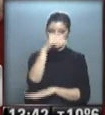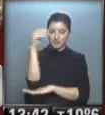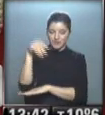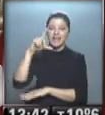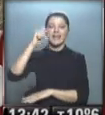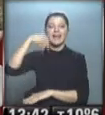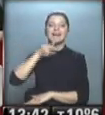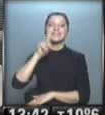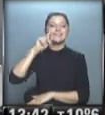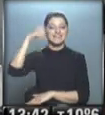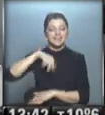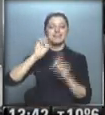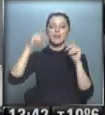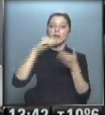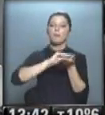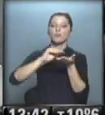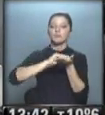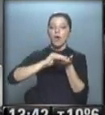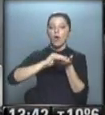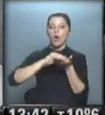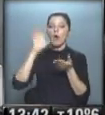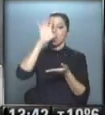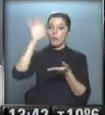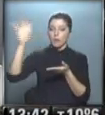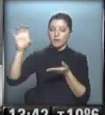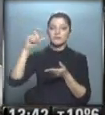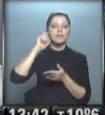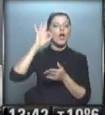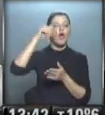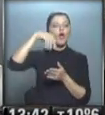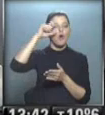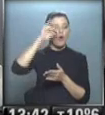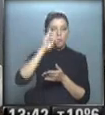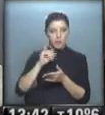galleg y el diputado provincial mauo